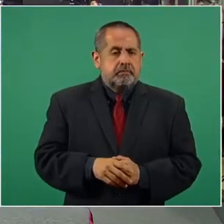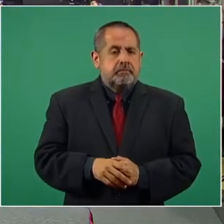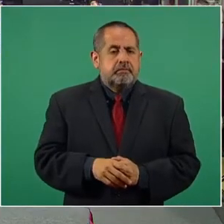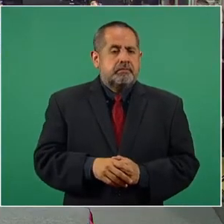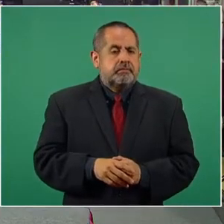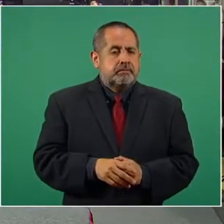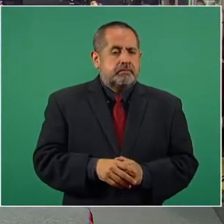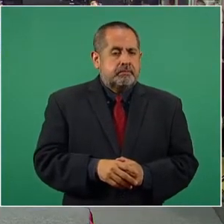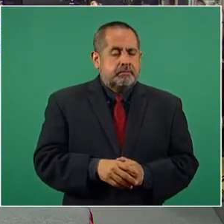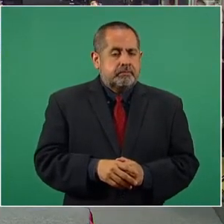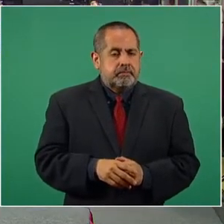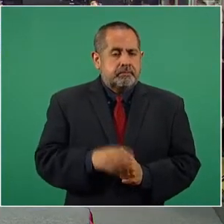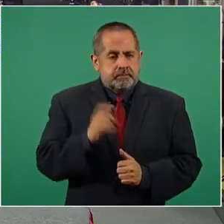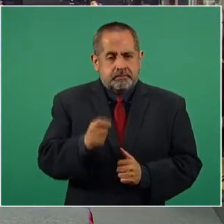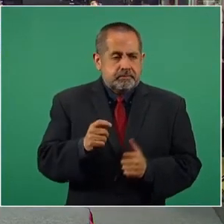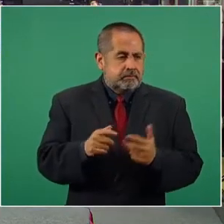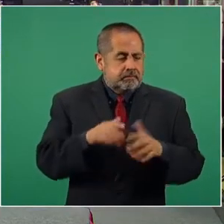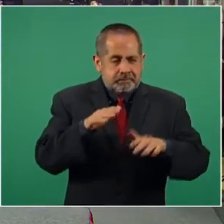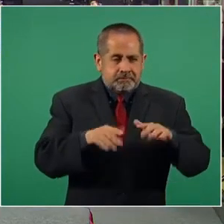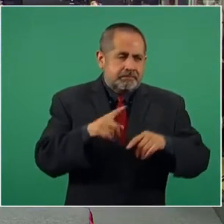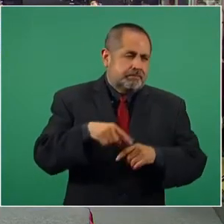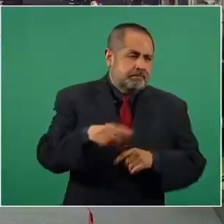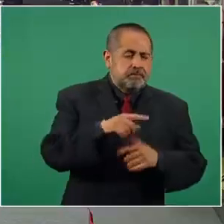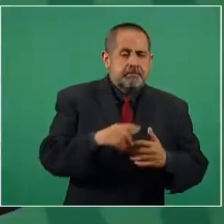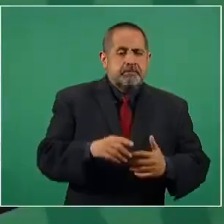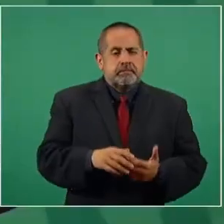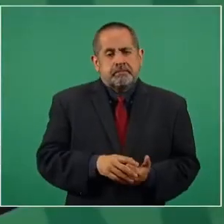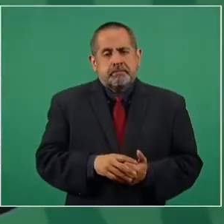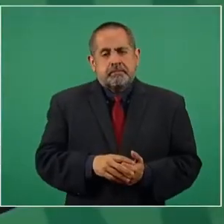veces quiere uno